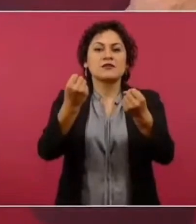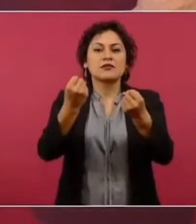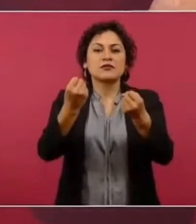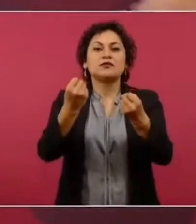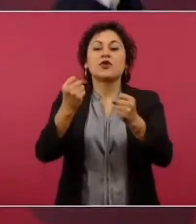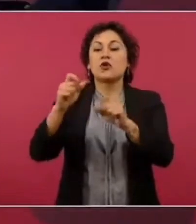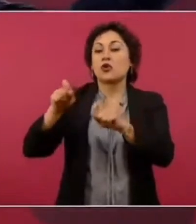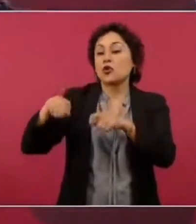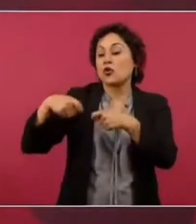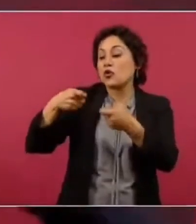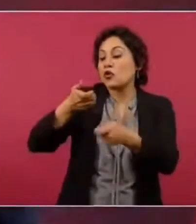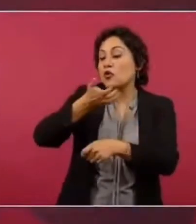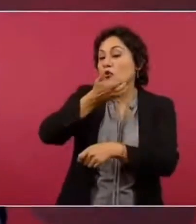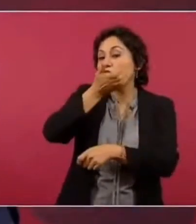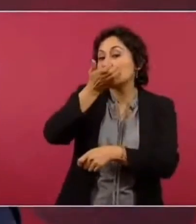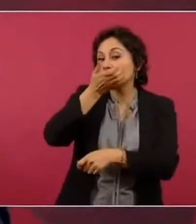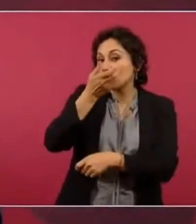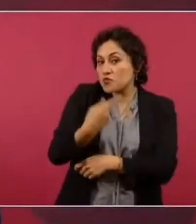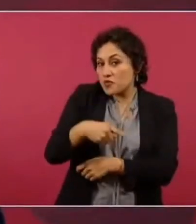Imagínense a los jóvenes